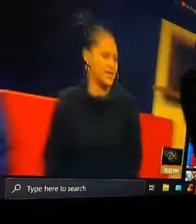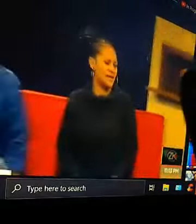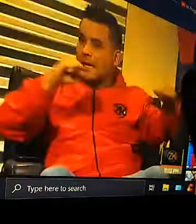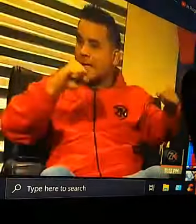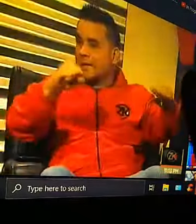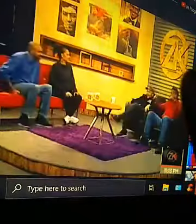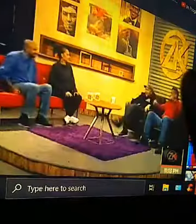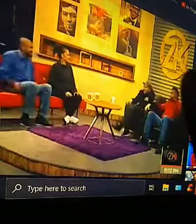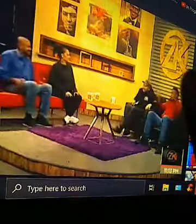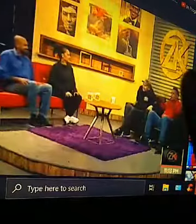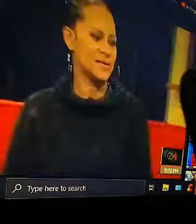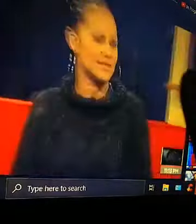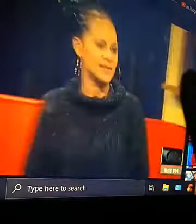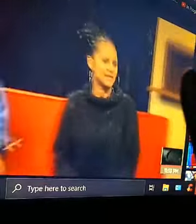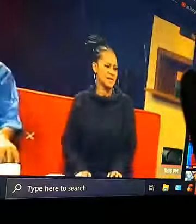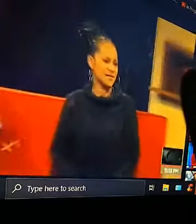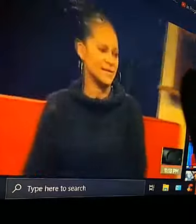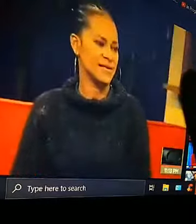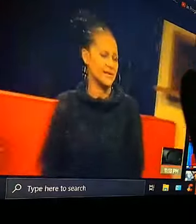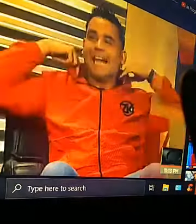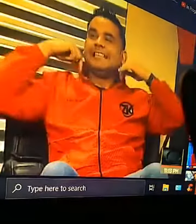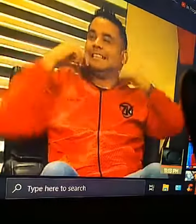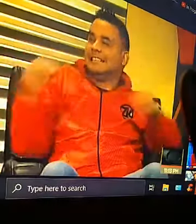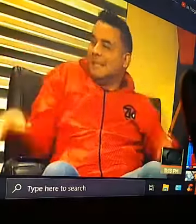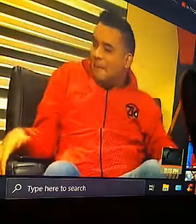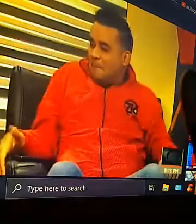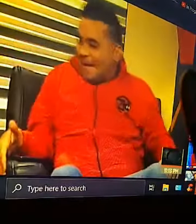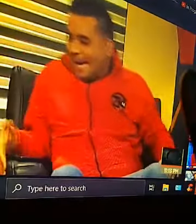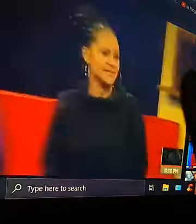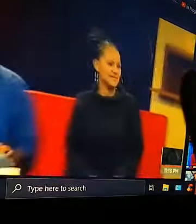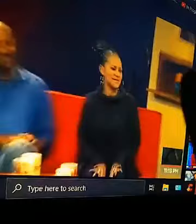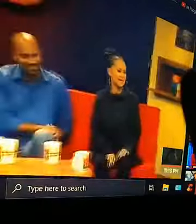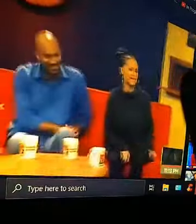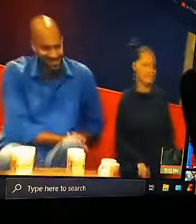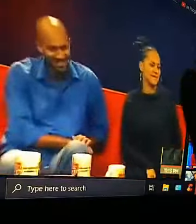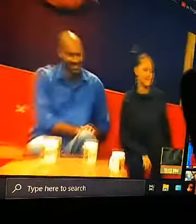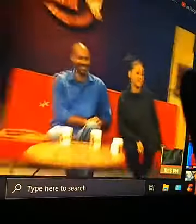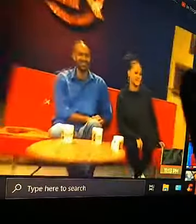Pero yo no tengo wifi, por cierto. Bueno. Voy para la quinta.